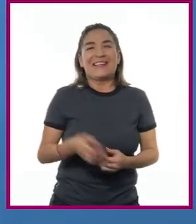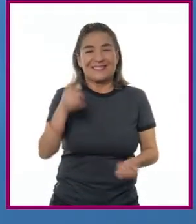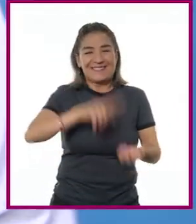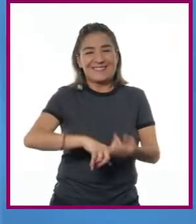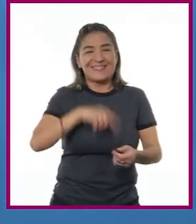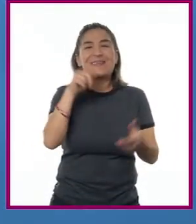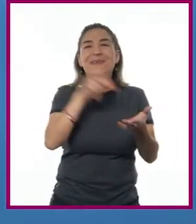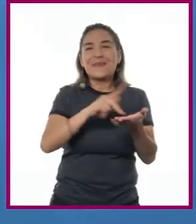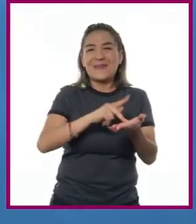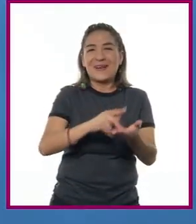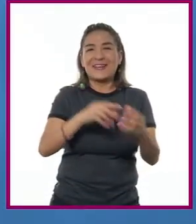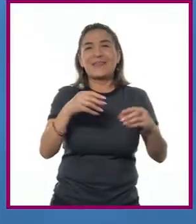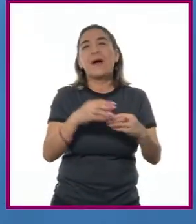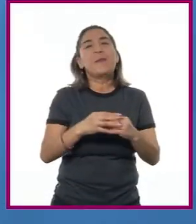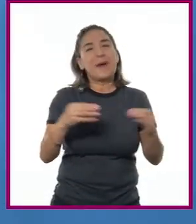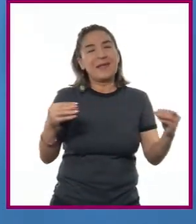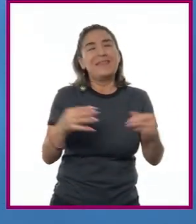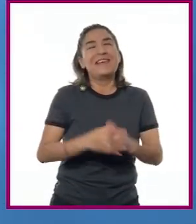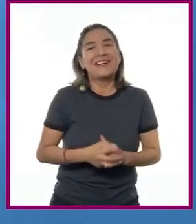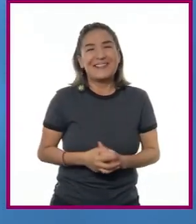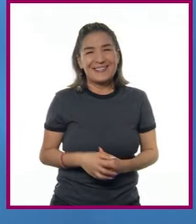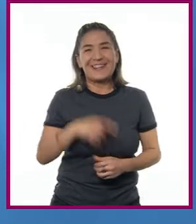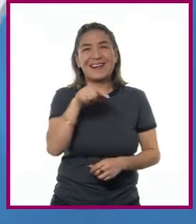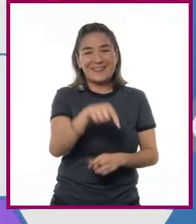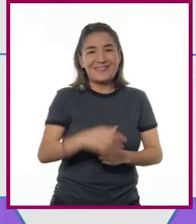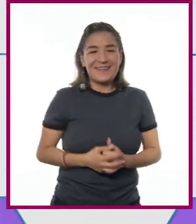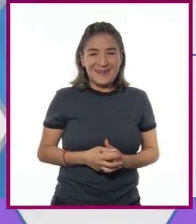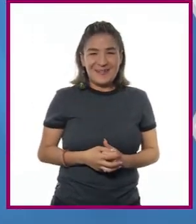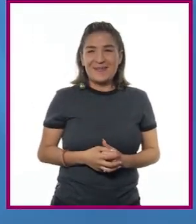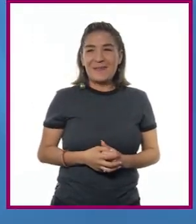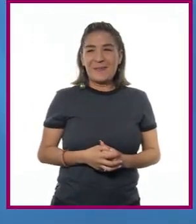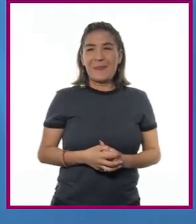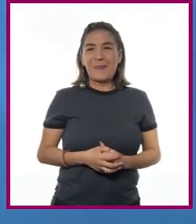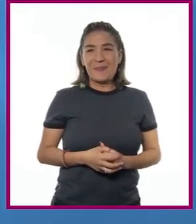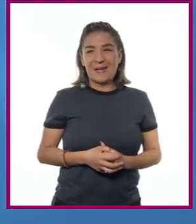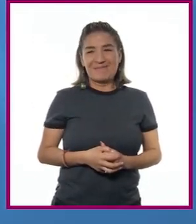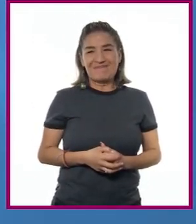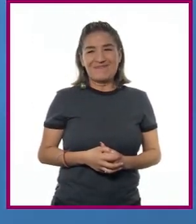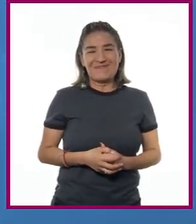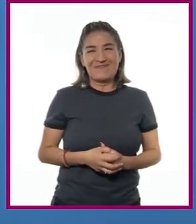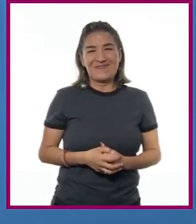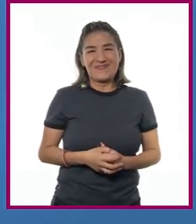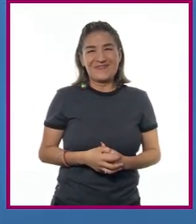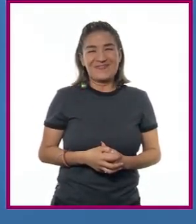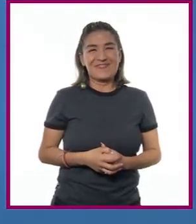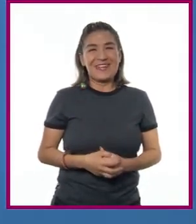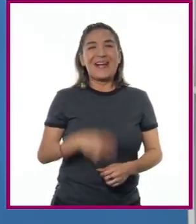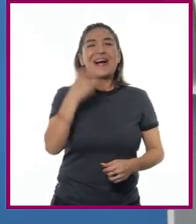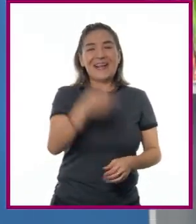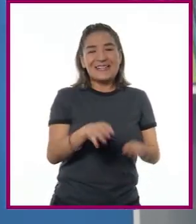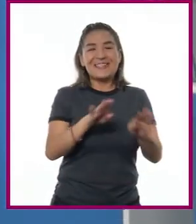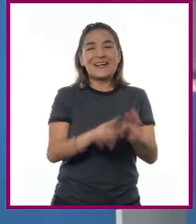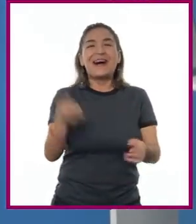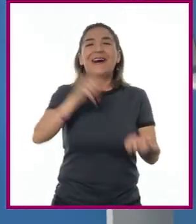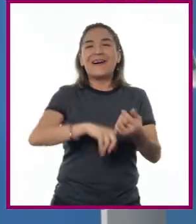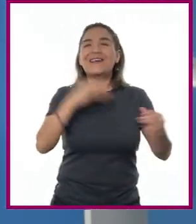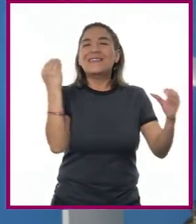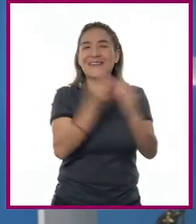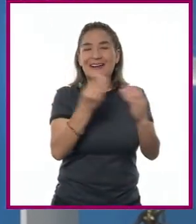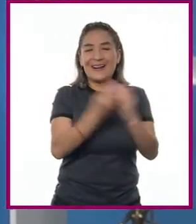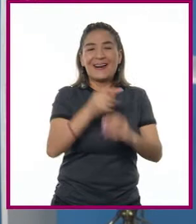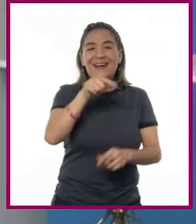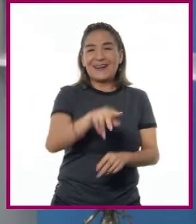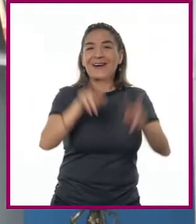regleta. Ahora sí, comenzamos. ¿Ya han visto que la ciudadanía es la pieza clave en el tema de